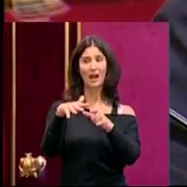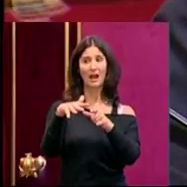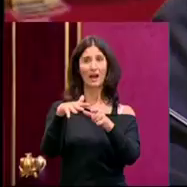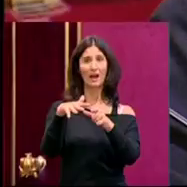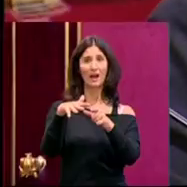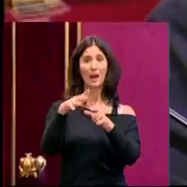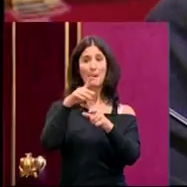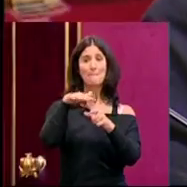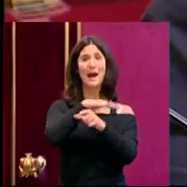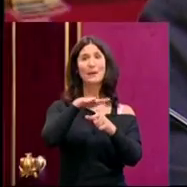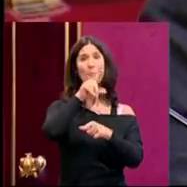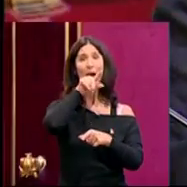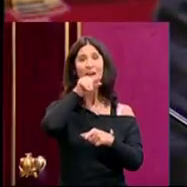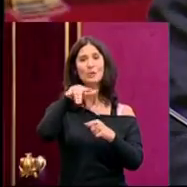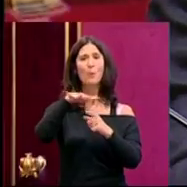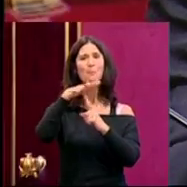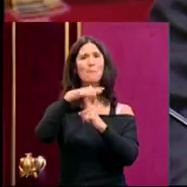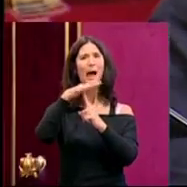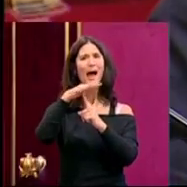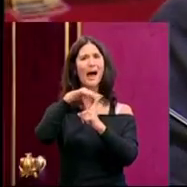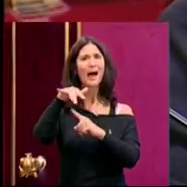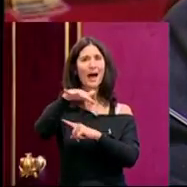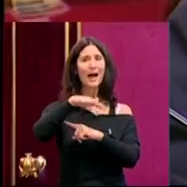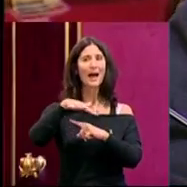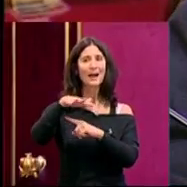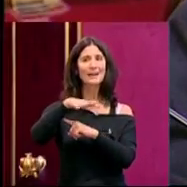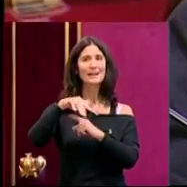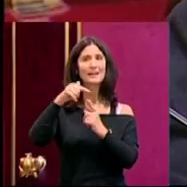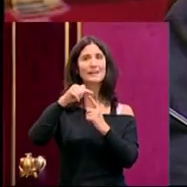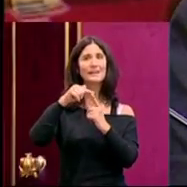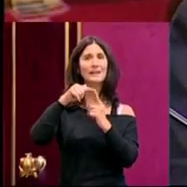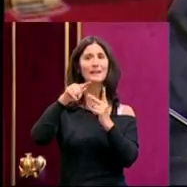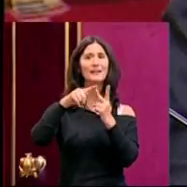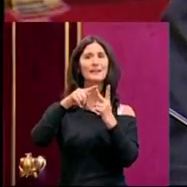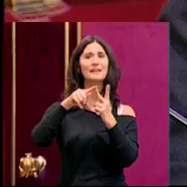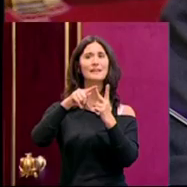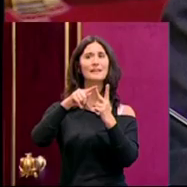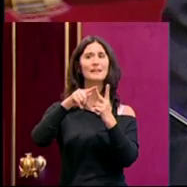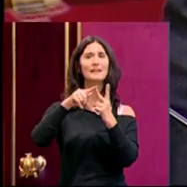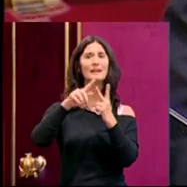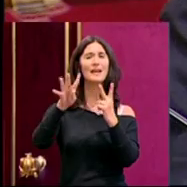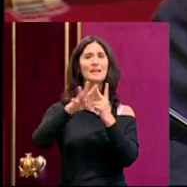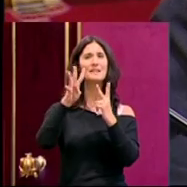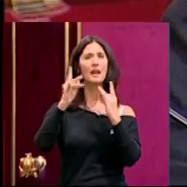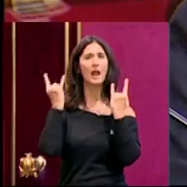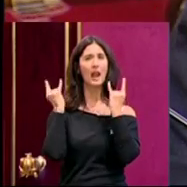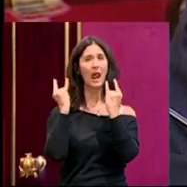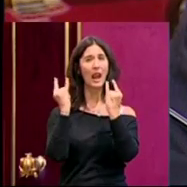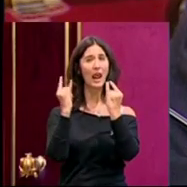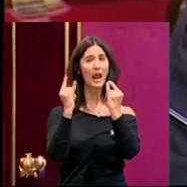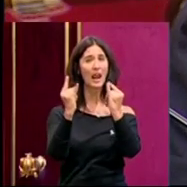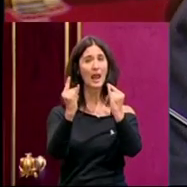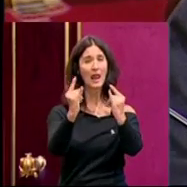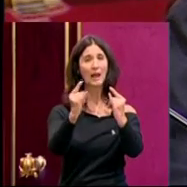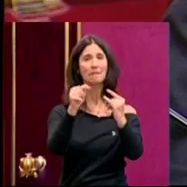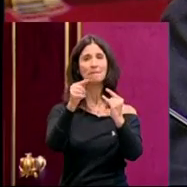el barrio de Los Pajaritos y al final del boulevard de La Chana, que únicamente se coloquen